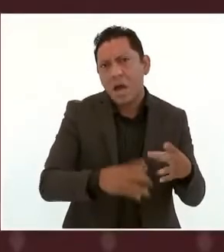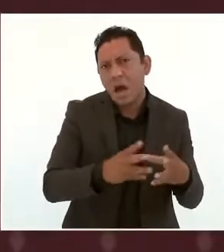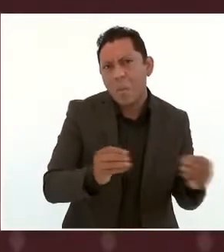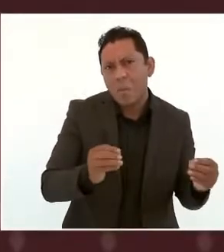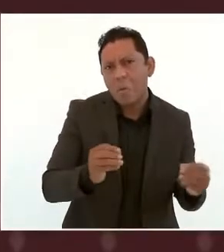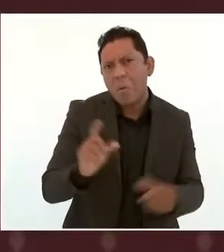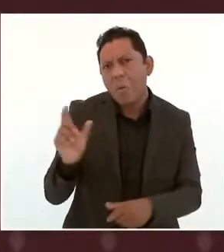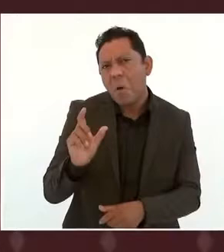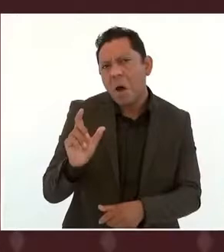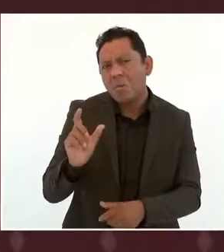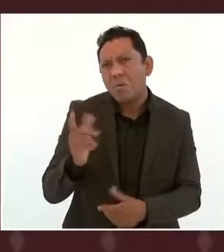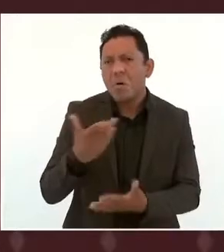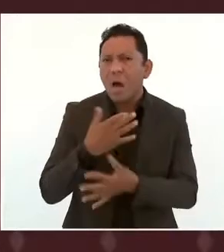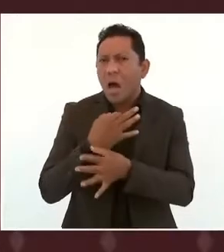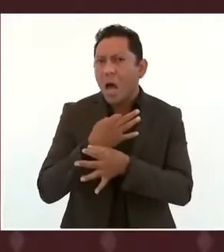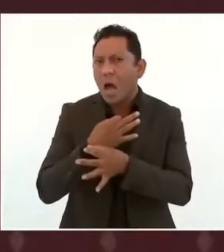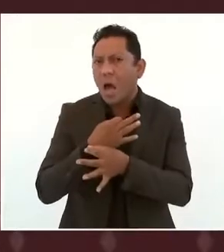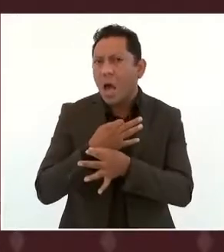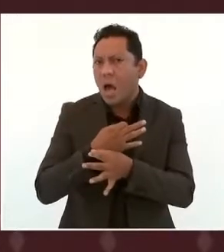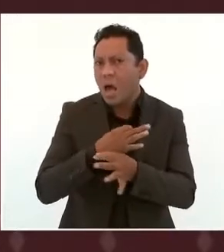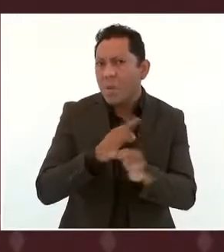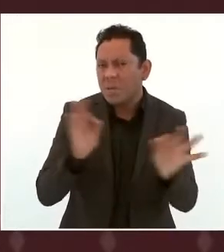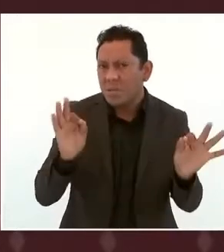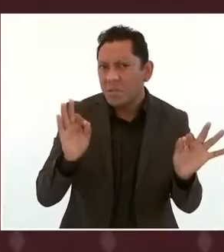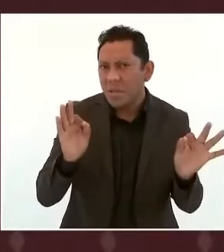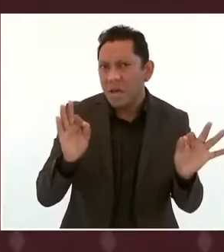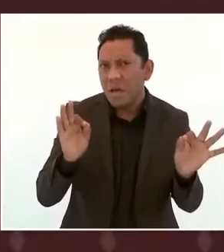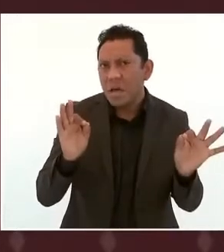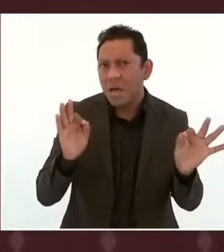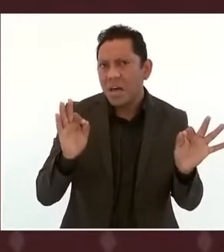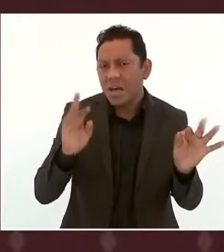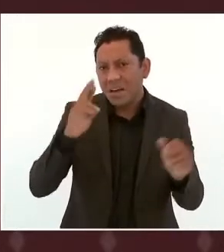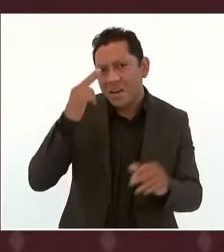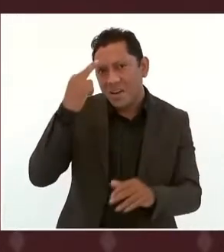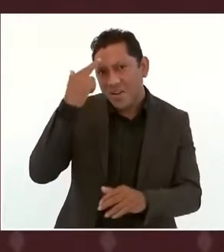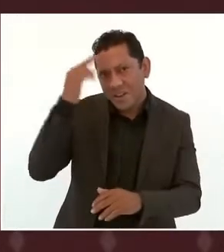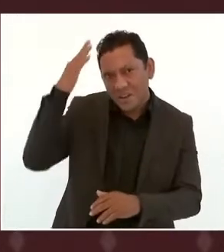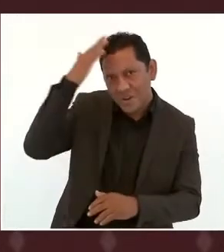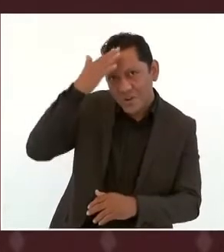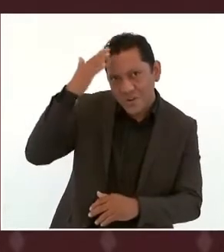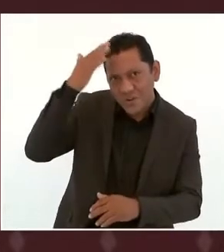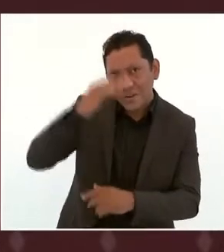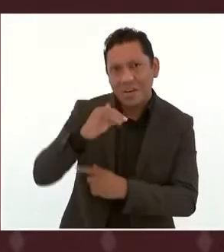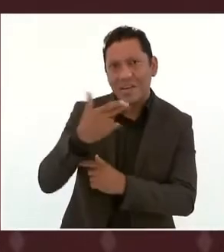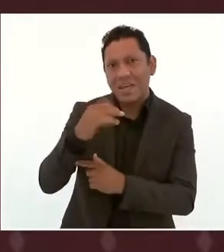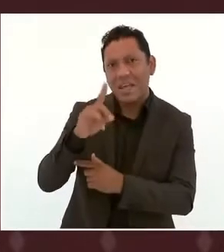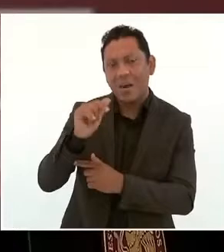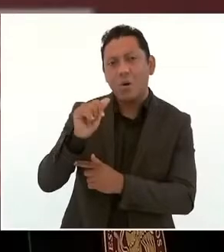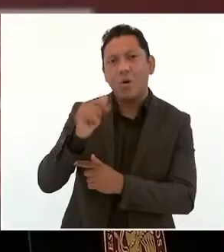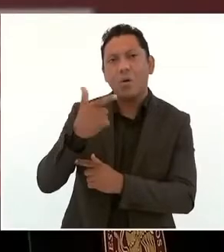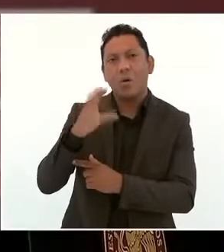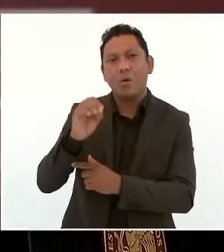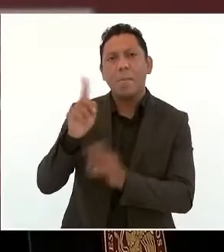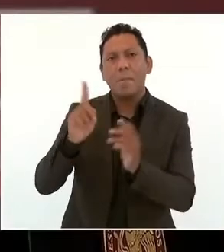con la proclama del cura Hidalgo de 1810.